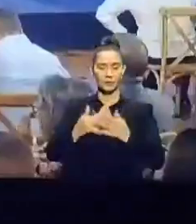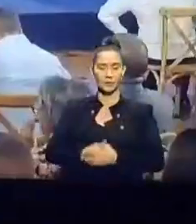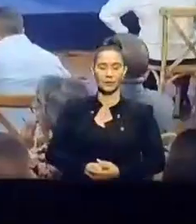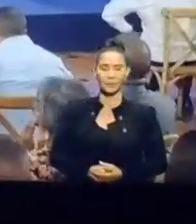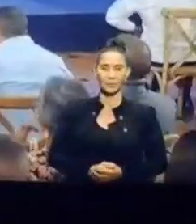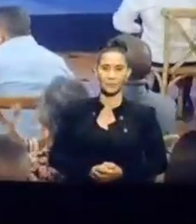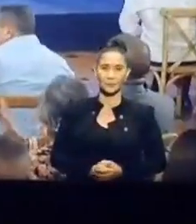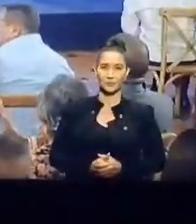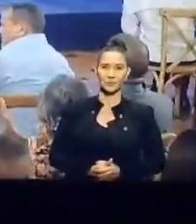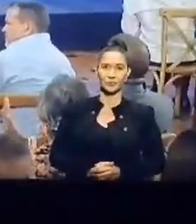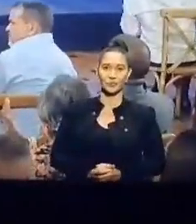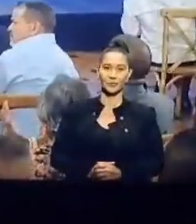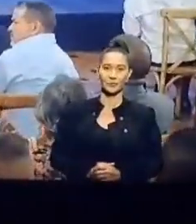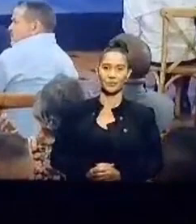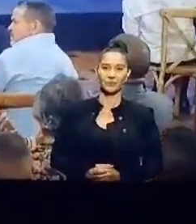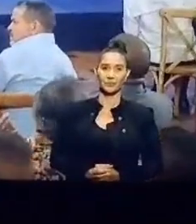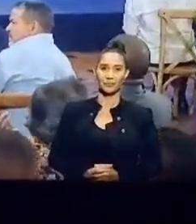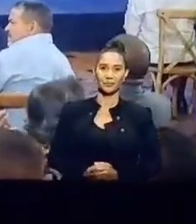gracias.